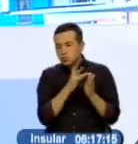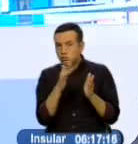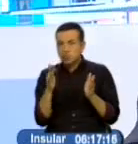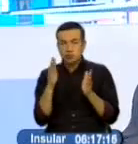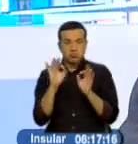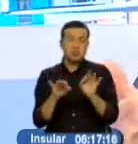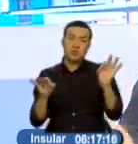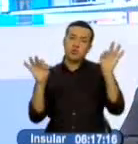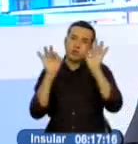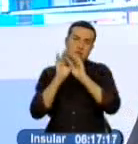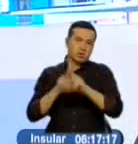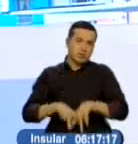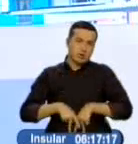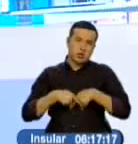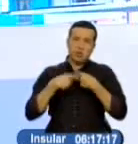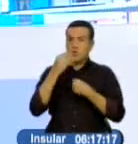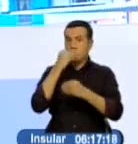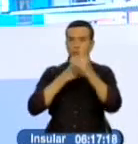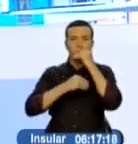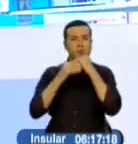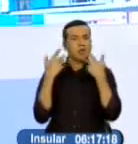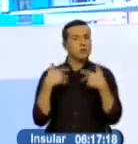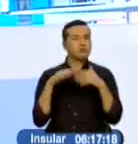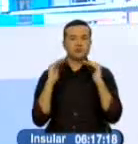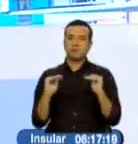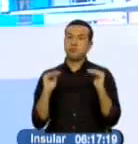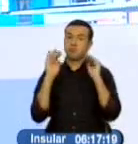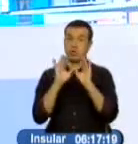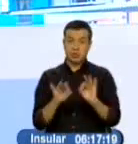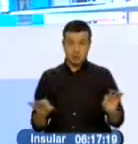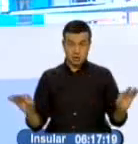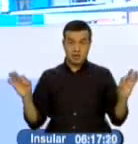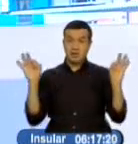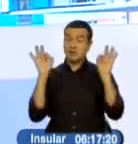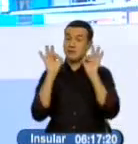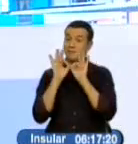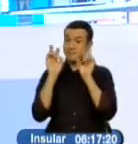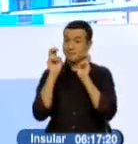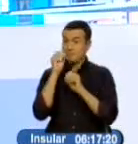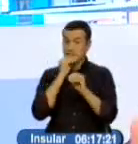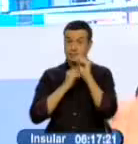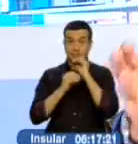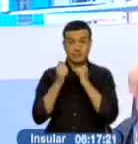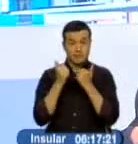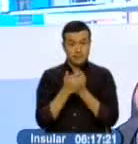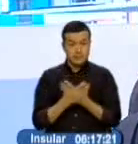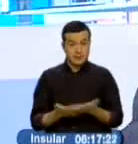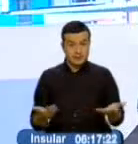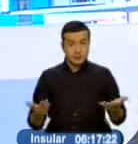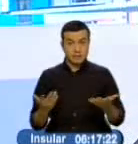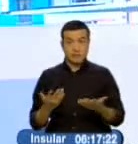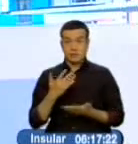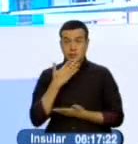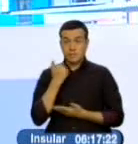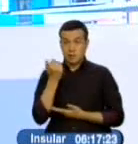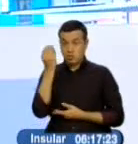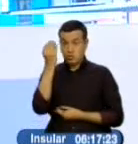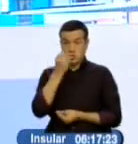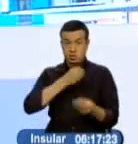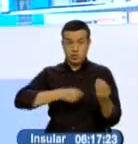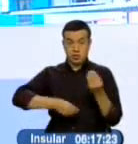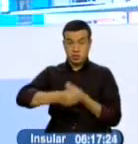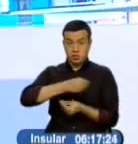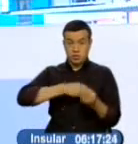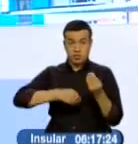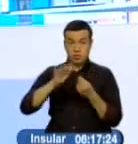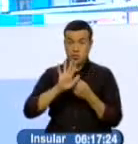nutrición juega un papel. Donde el tema de nutrición juega un aspecto fundamental en ese sentido. Por lo tanto, las mejores inversiones que puede